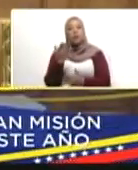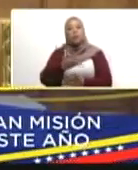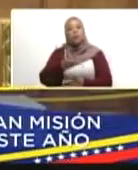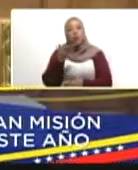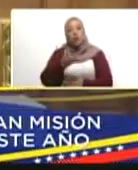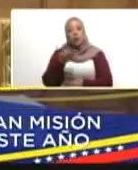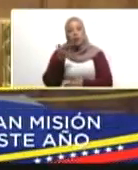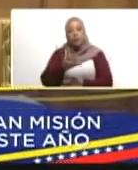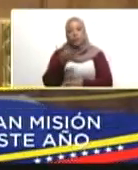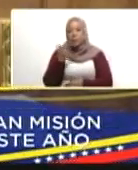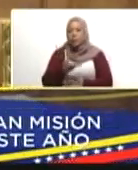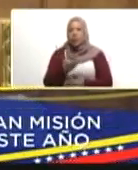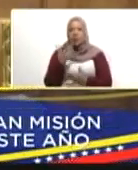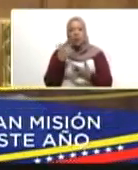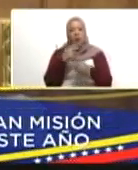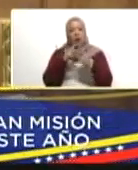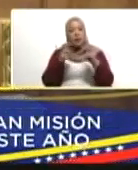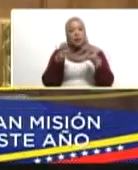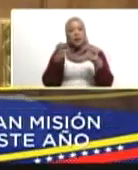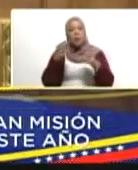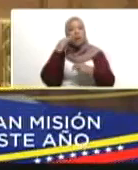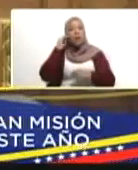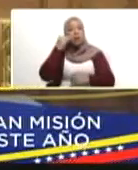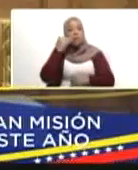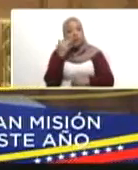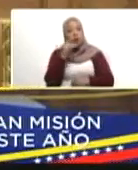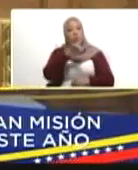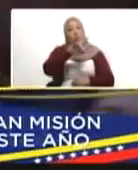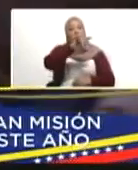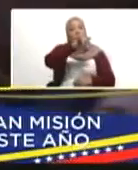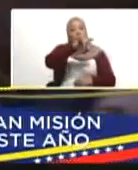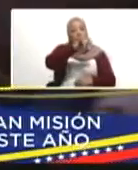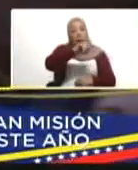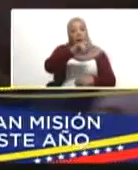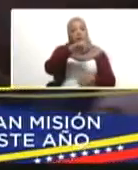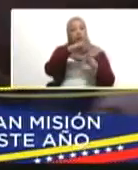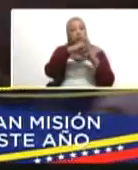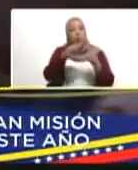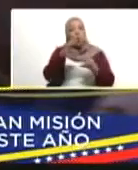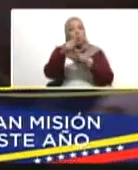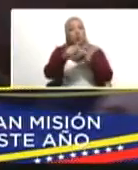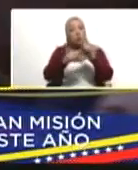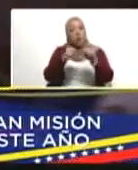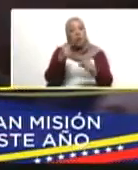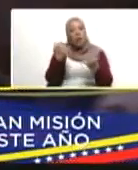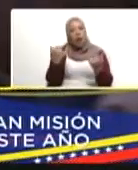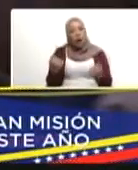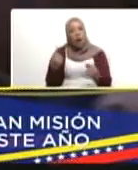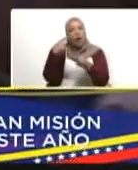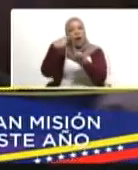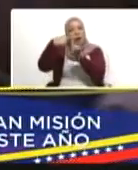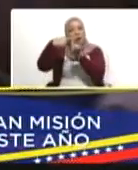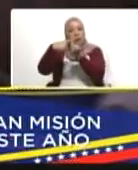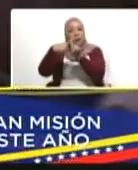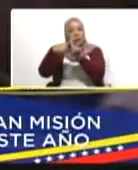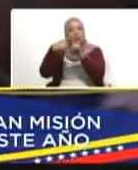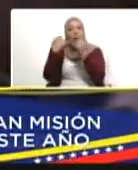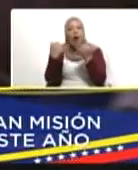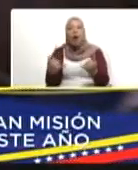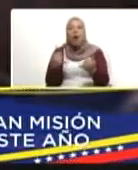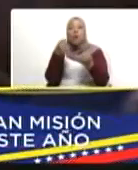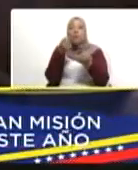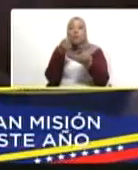vital sobre el tema de las redes sociales Génesis Bueno ahora aquí en vivo directo en